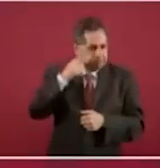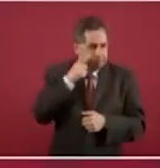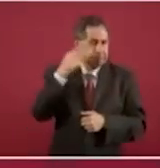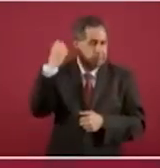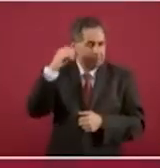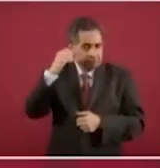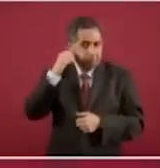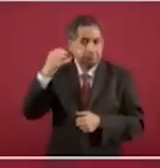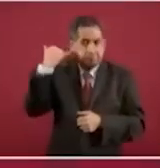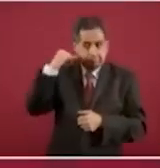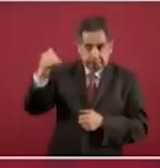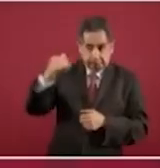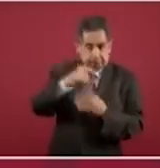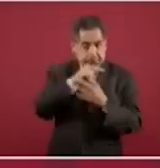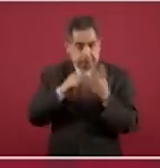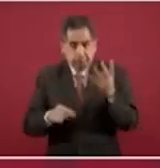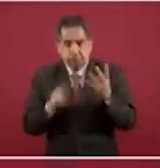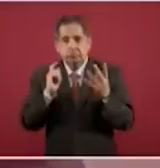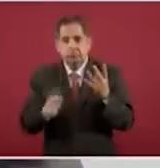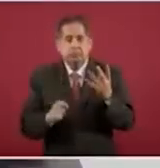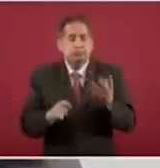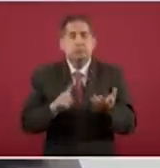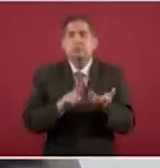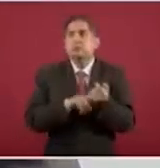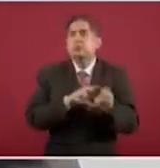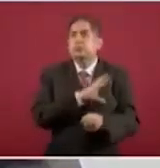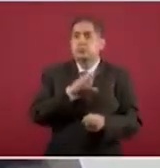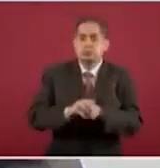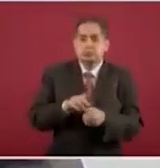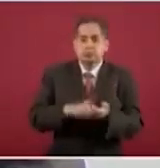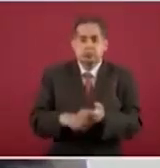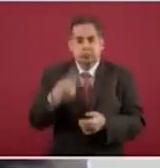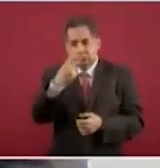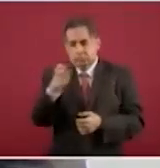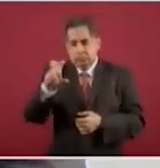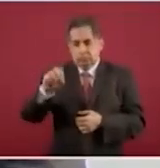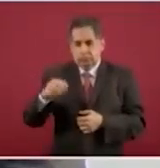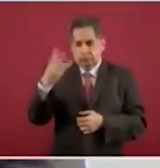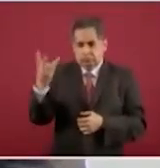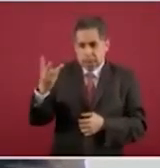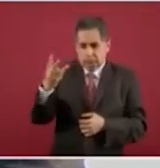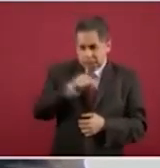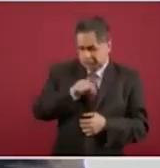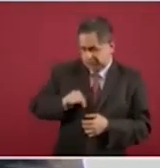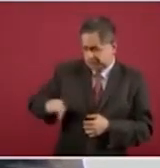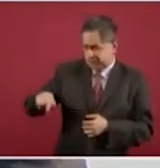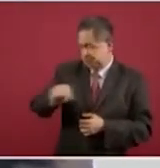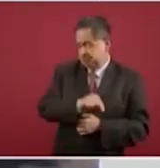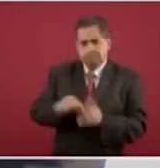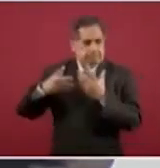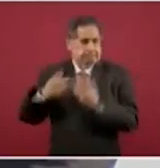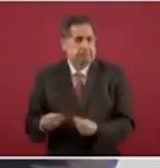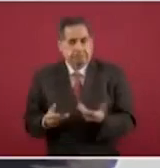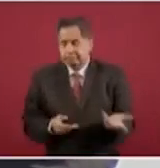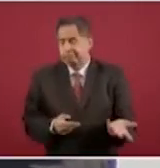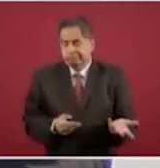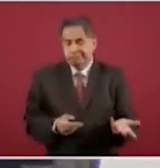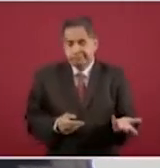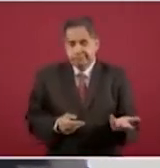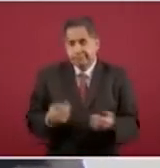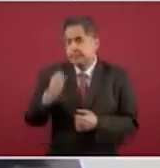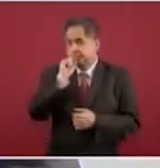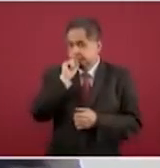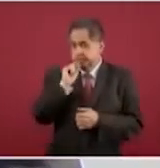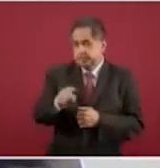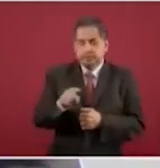veracruz significan 203 de los centros de acopio en el